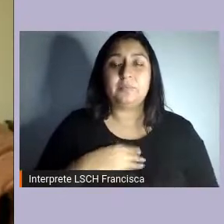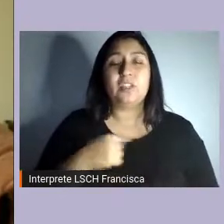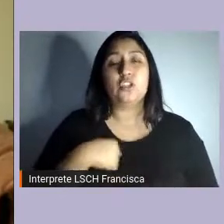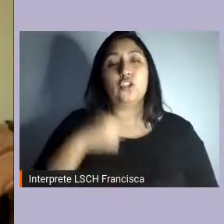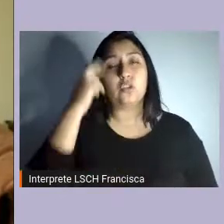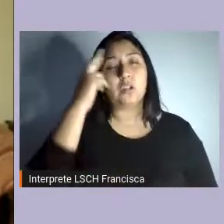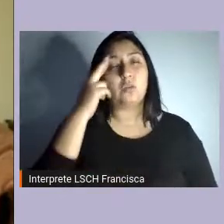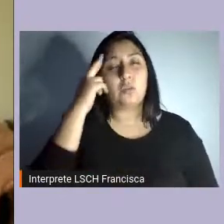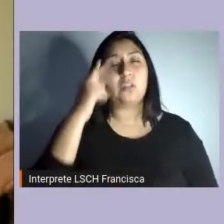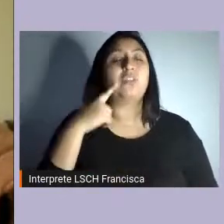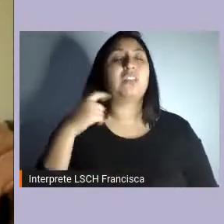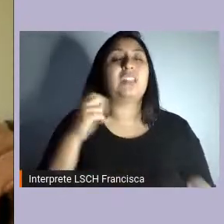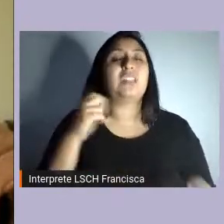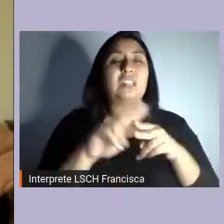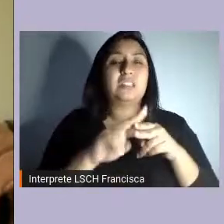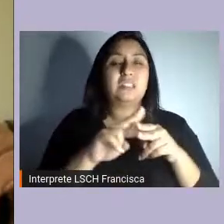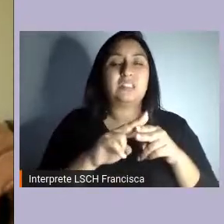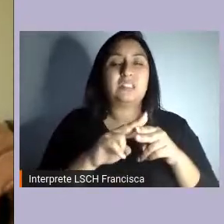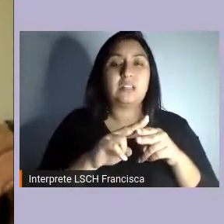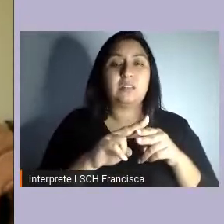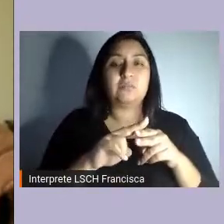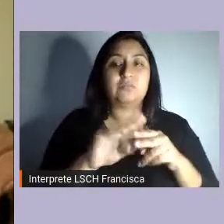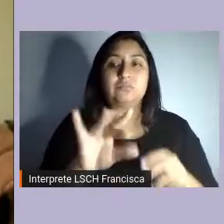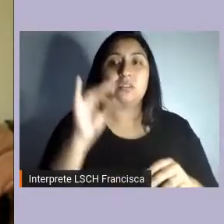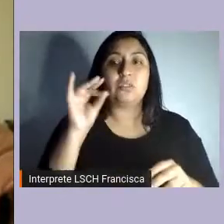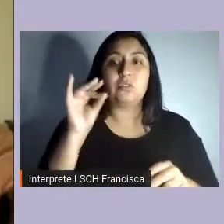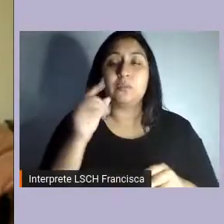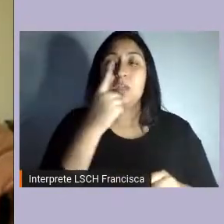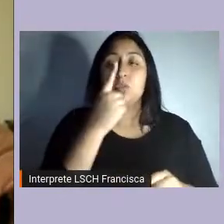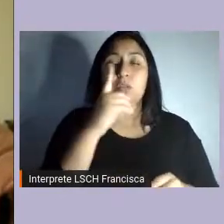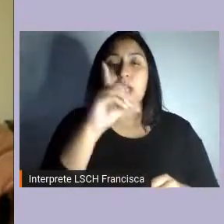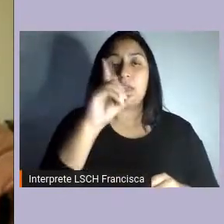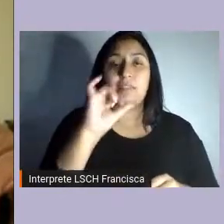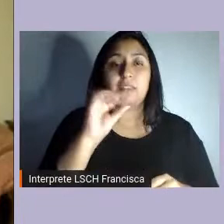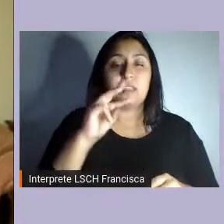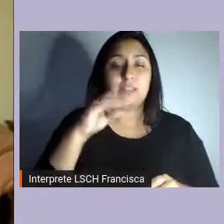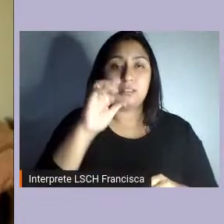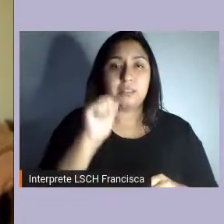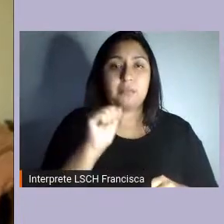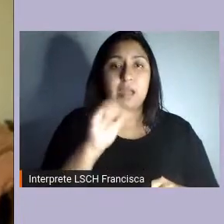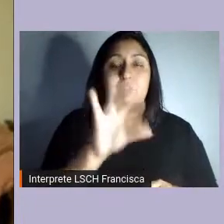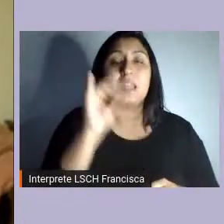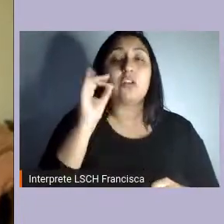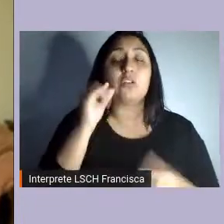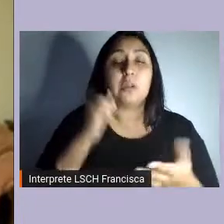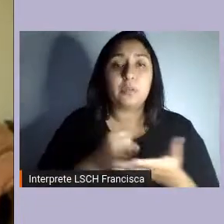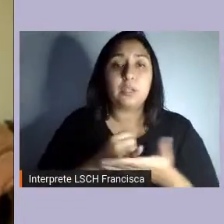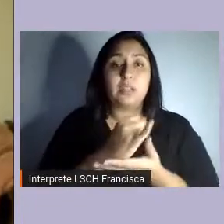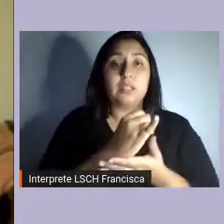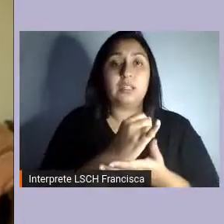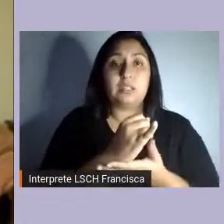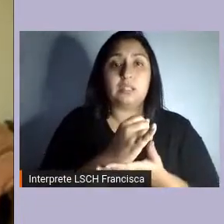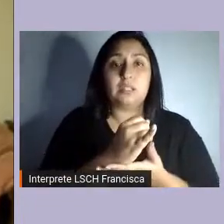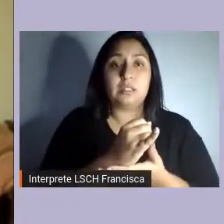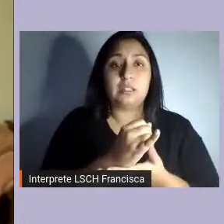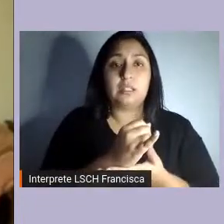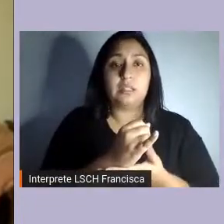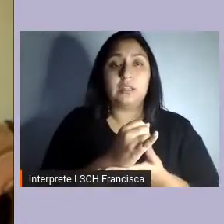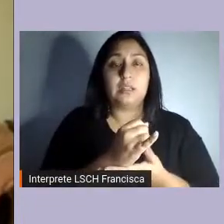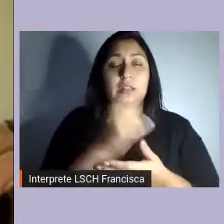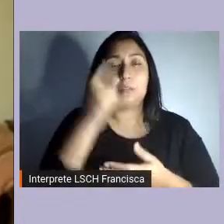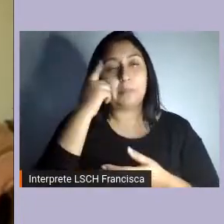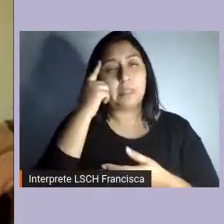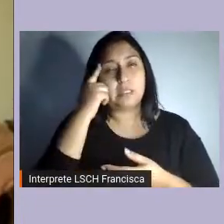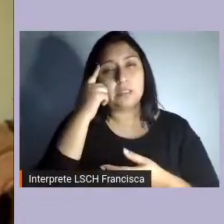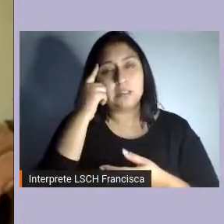hice fue tomar una décima. Y la escogí sobre todo por el inicio de la décima, que es esta, pero pensándolo bien y haciendo los juicios,